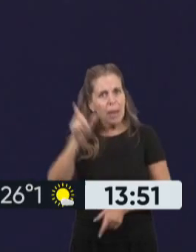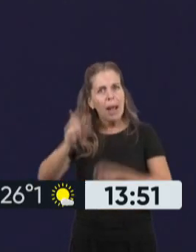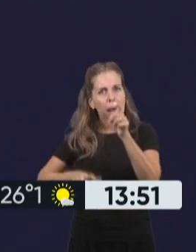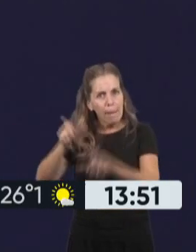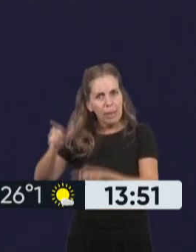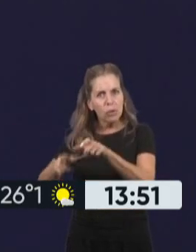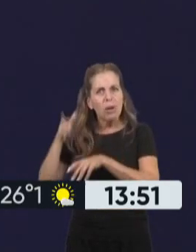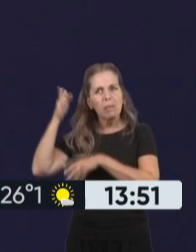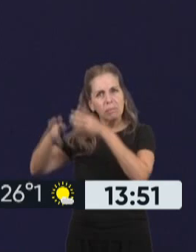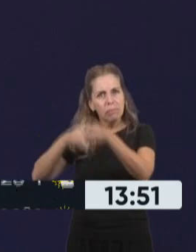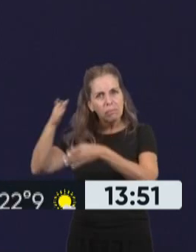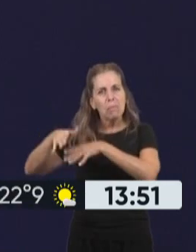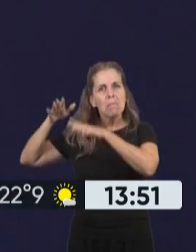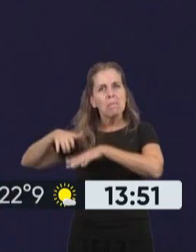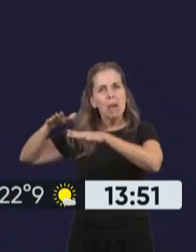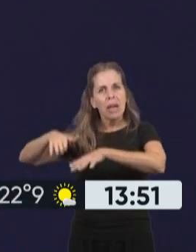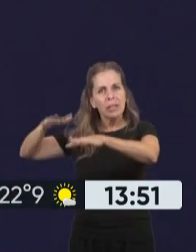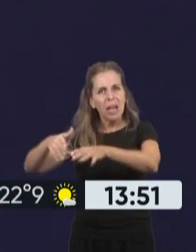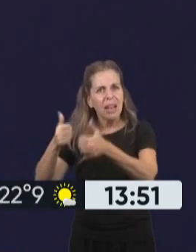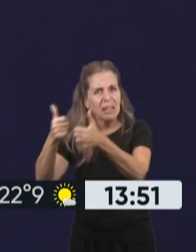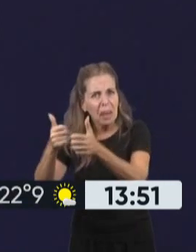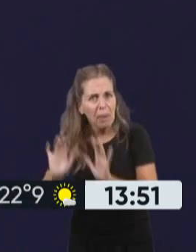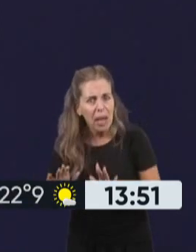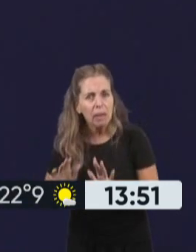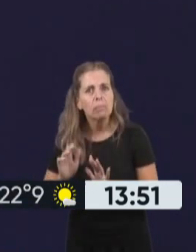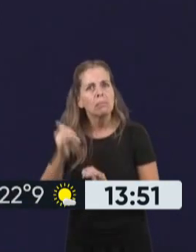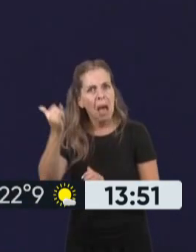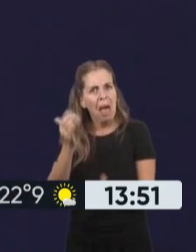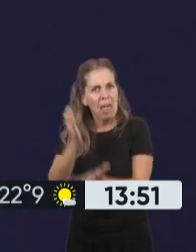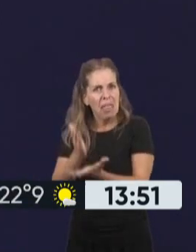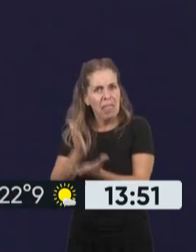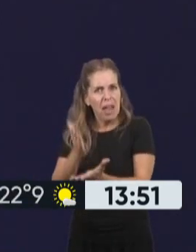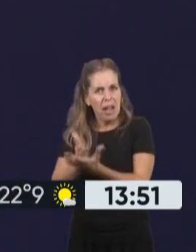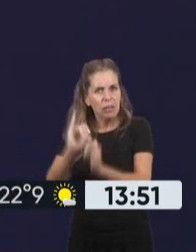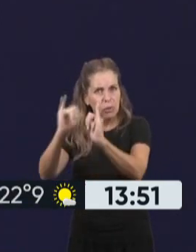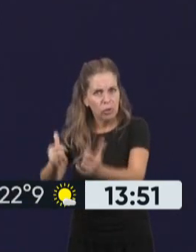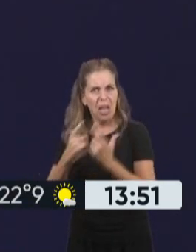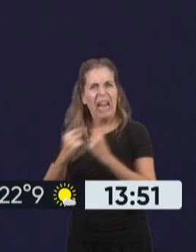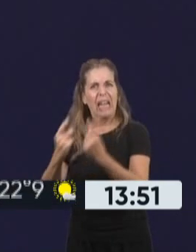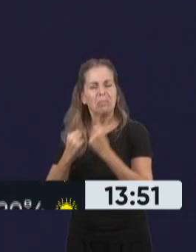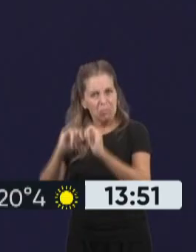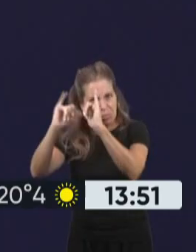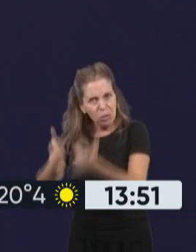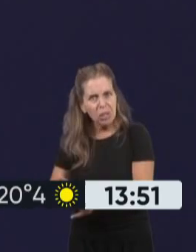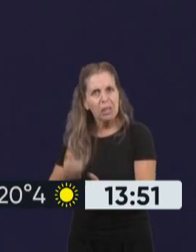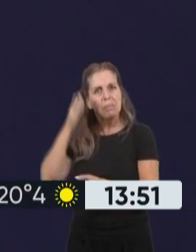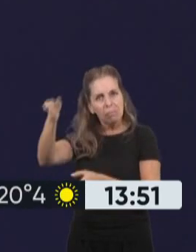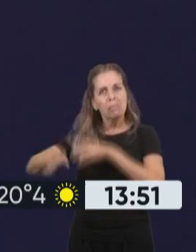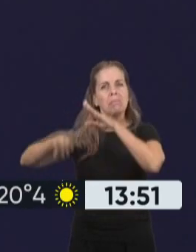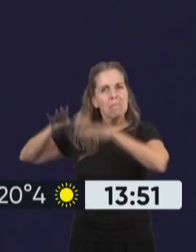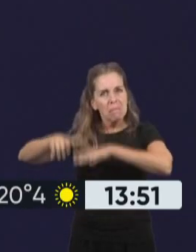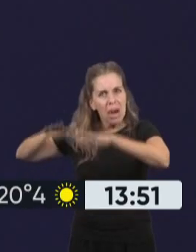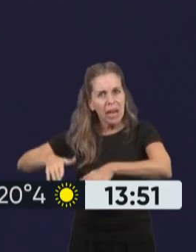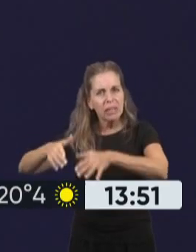y a manifestar su enojo con algunas cuestiones, que es válido y que por supuesto es parte del juego de la democracia y que tiene que